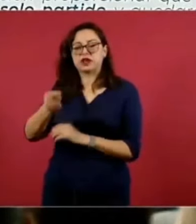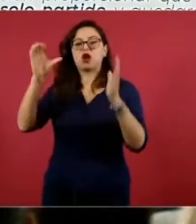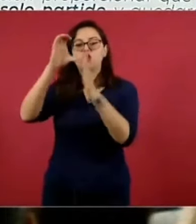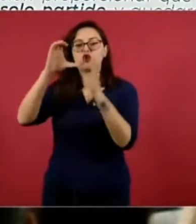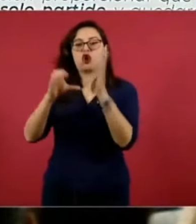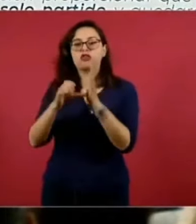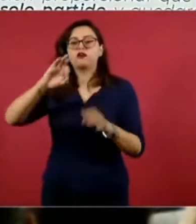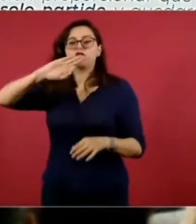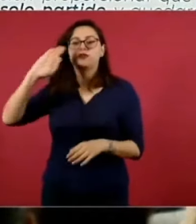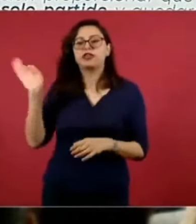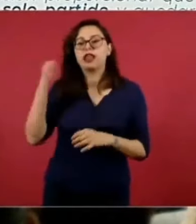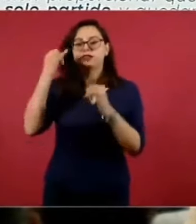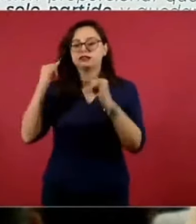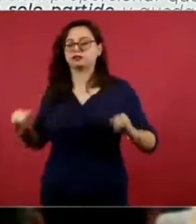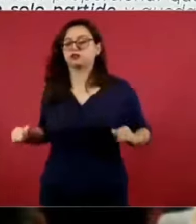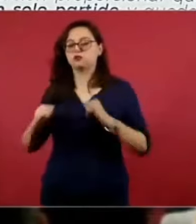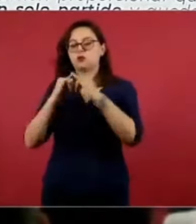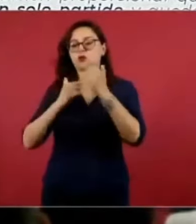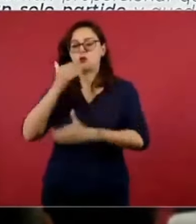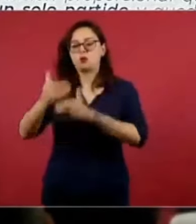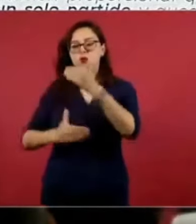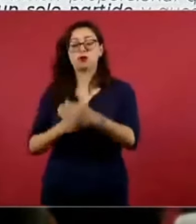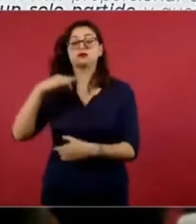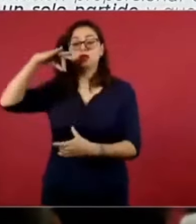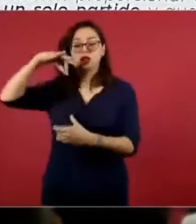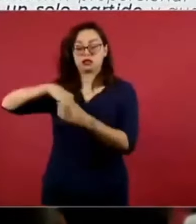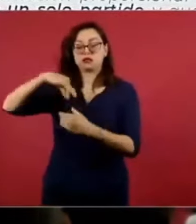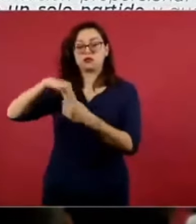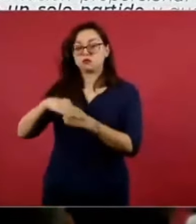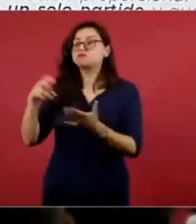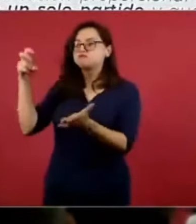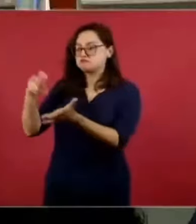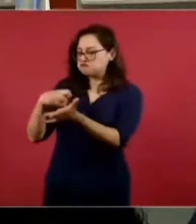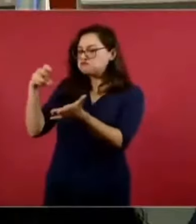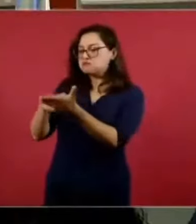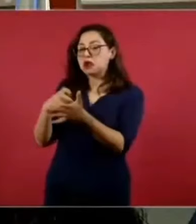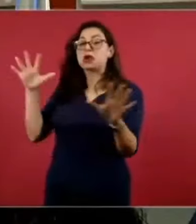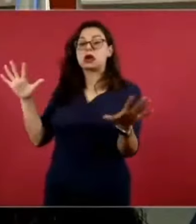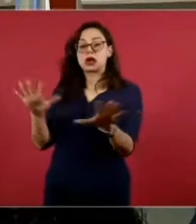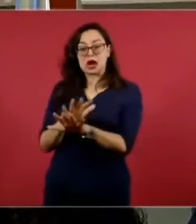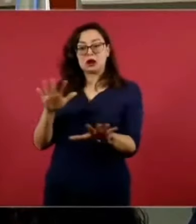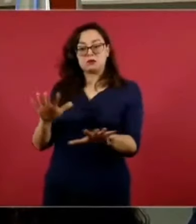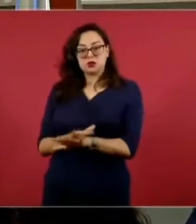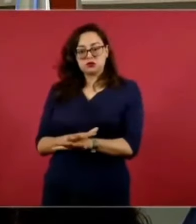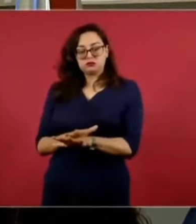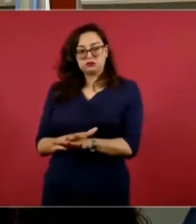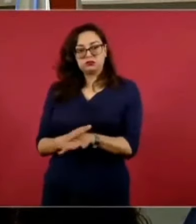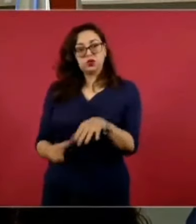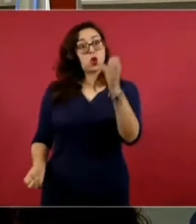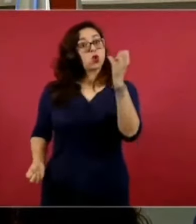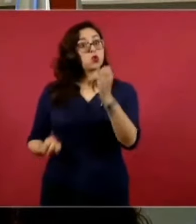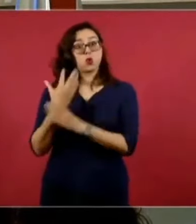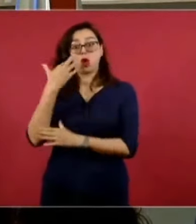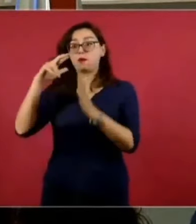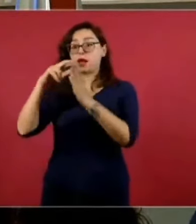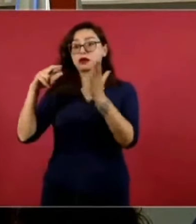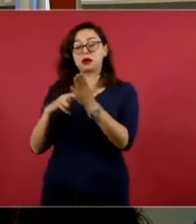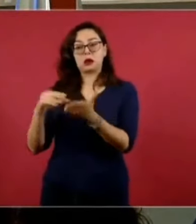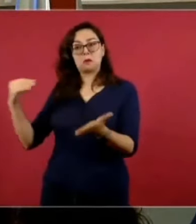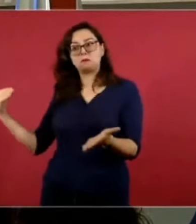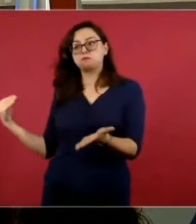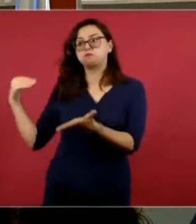procedimientos electorales y En aquel momento se introduce una regla específica